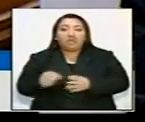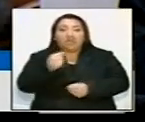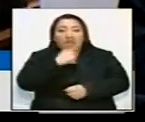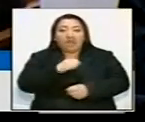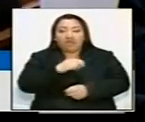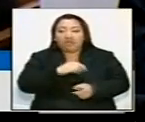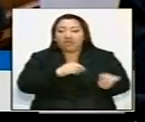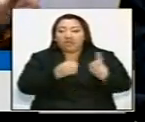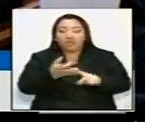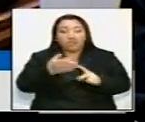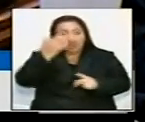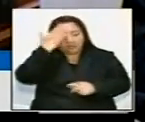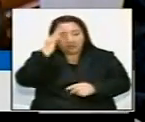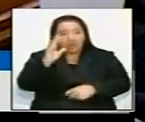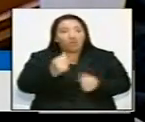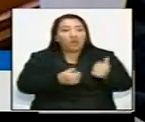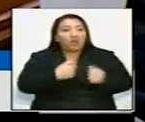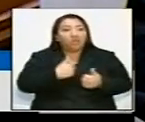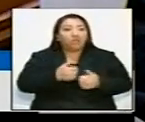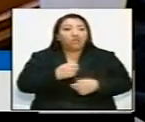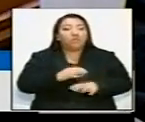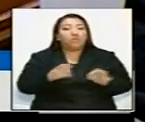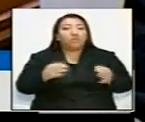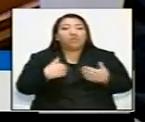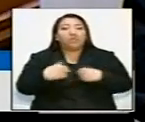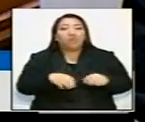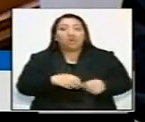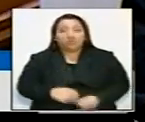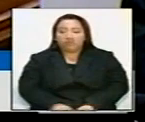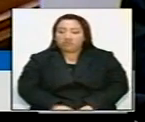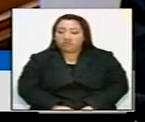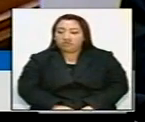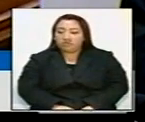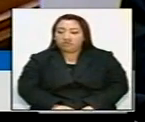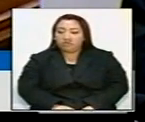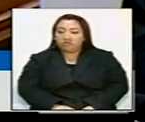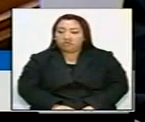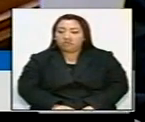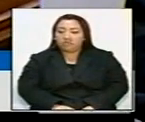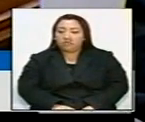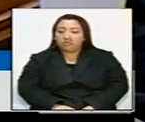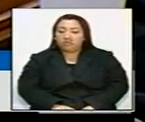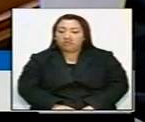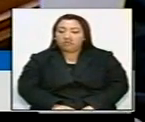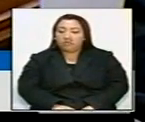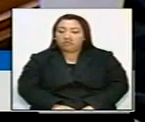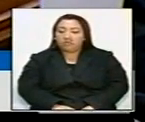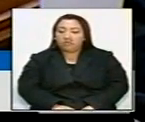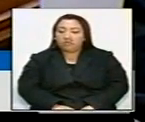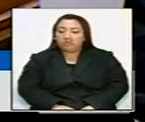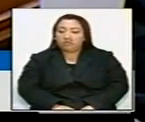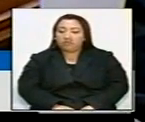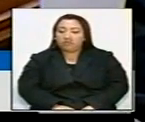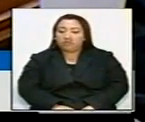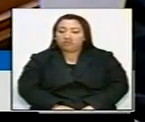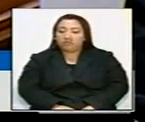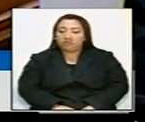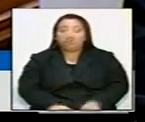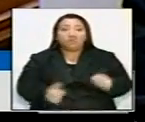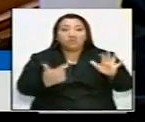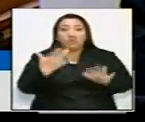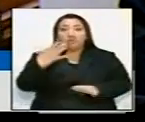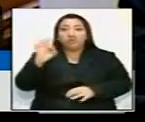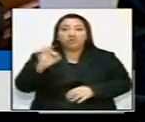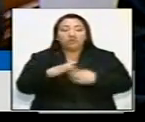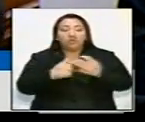helados hasta saber cuál va a ser el nuevo marco que hago. No nos olvidemos, 75% de las inversiones, de la